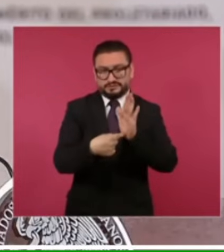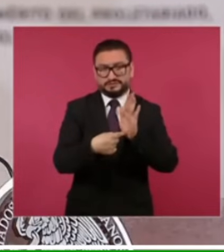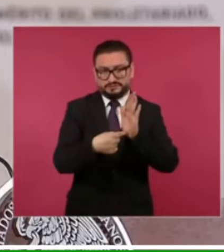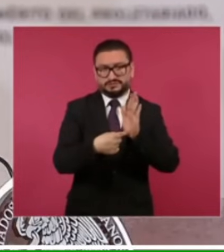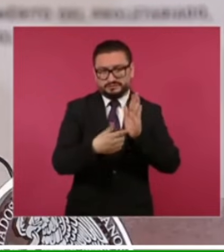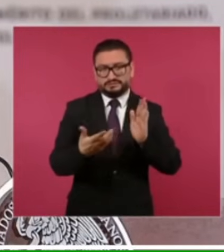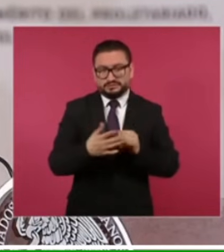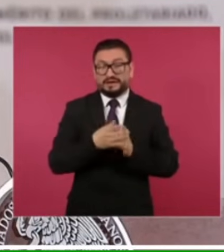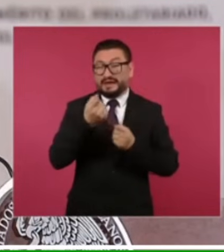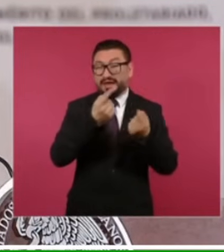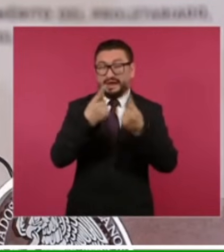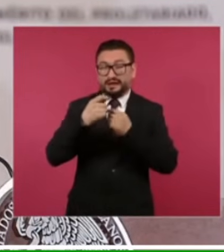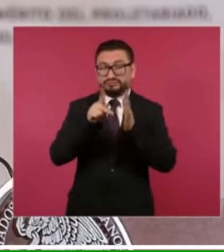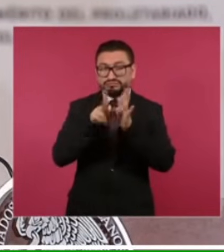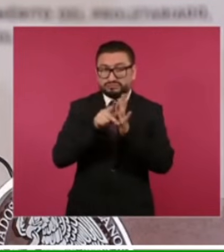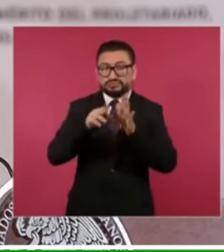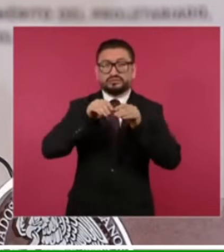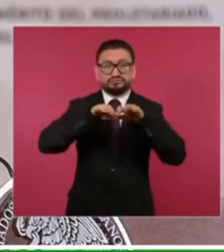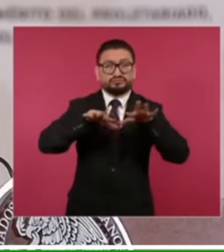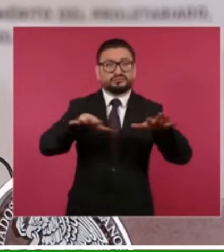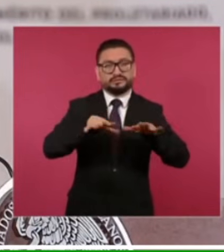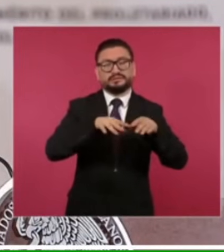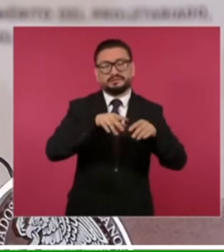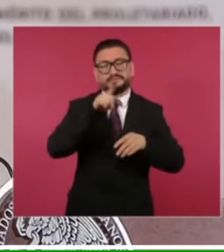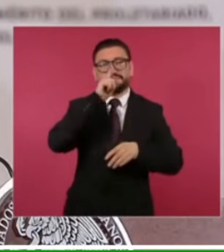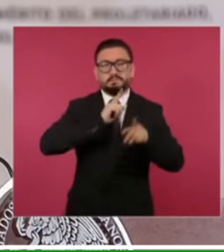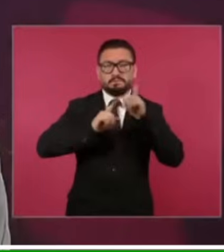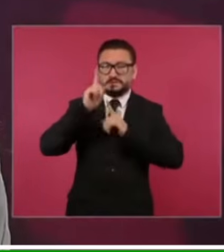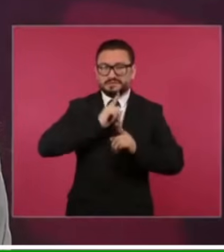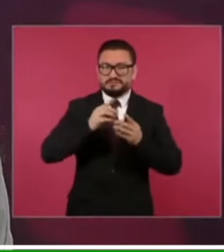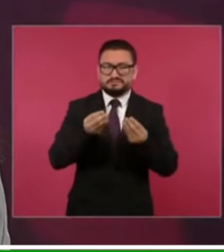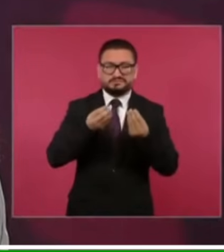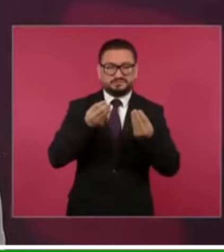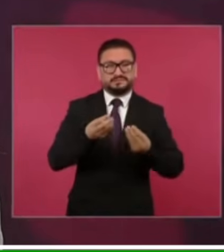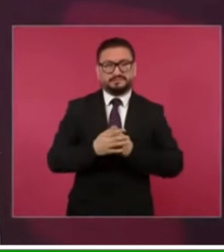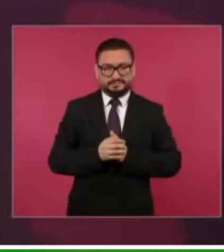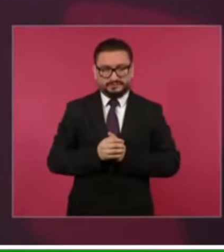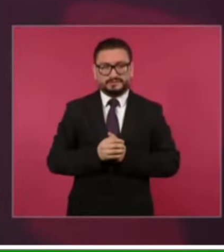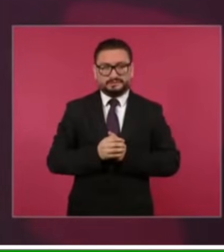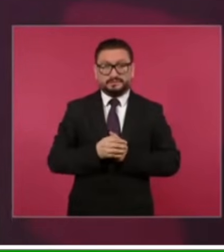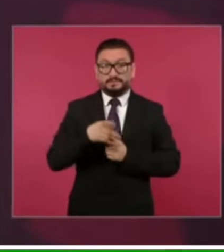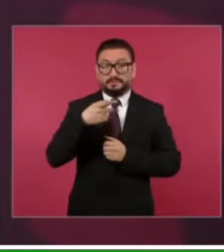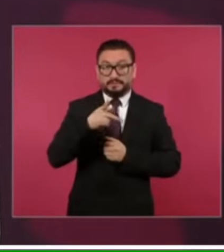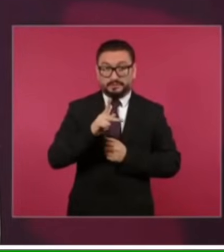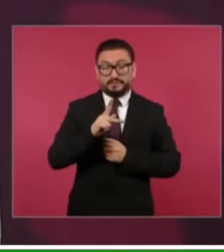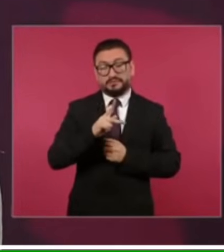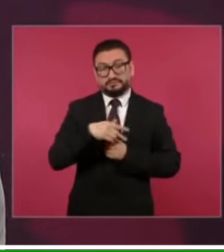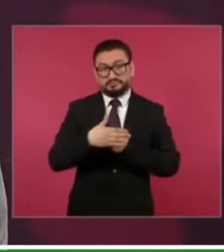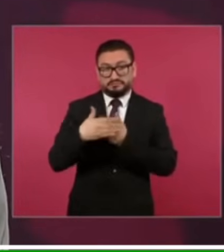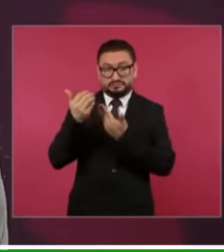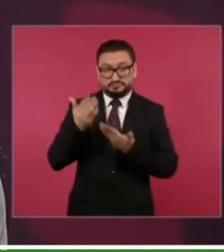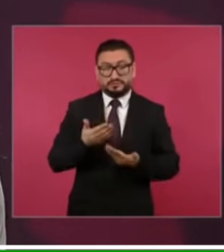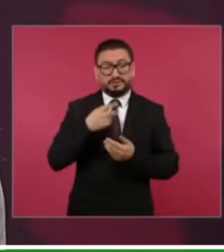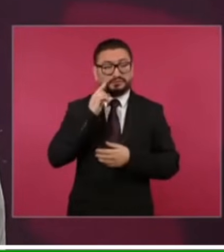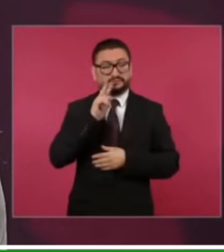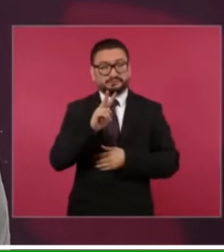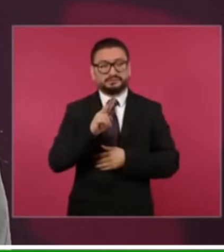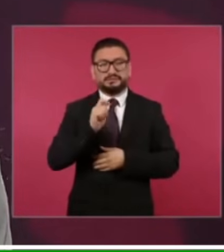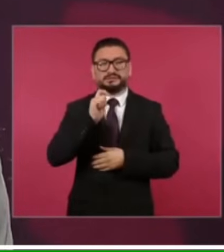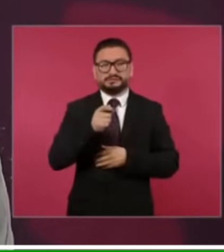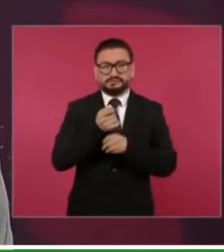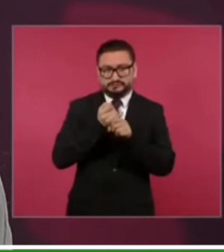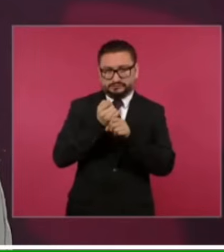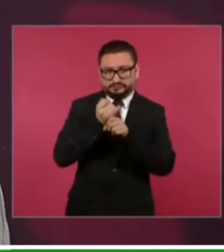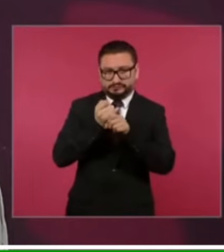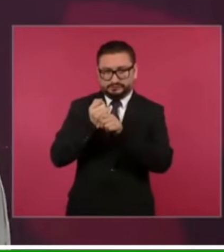mienten algunos medios y personajes de la oposición, mienten como respiran, pero vamos a traerles aquí un caso de